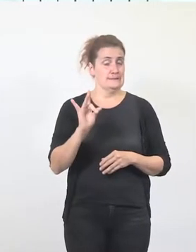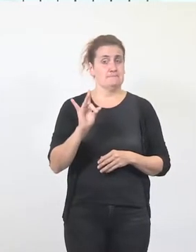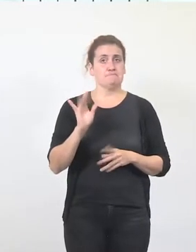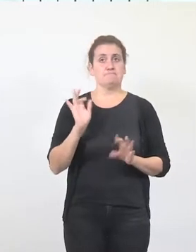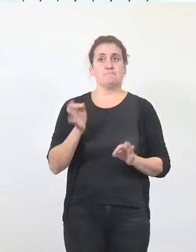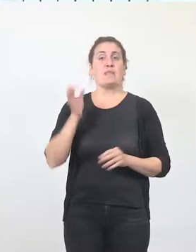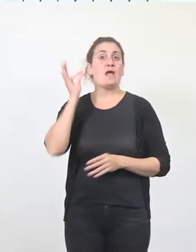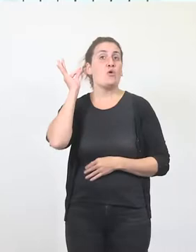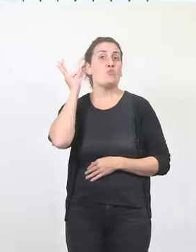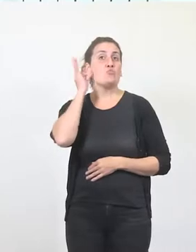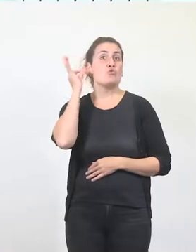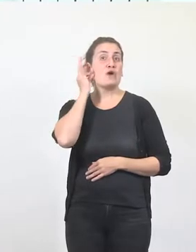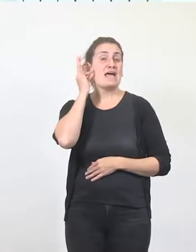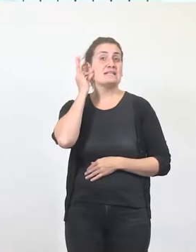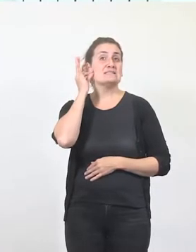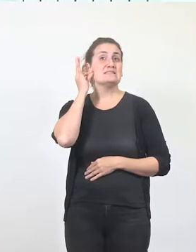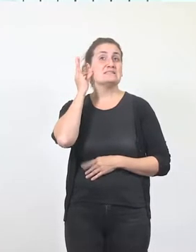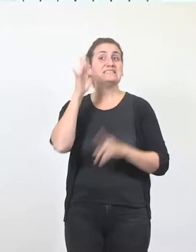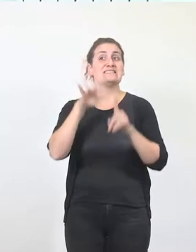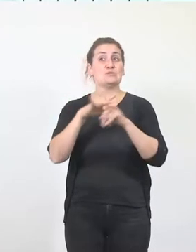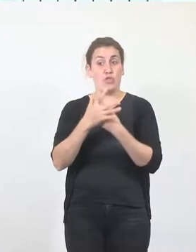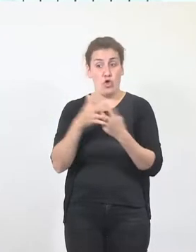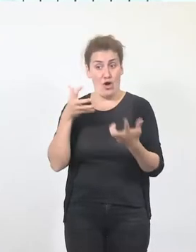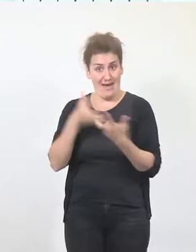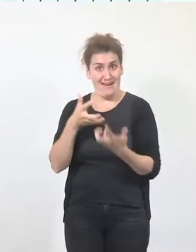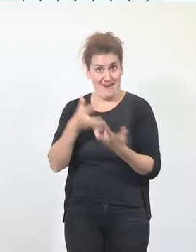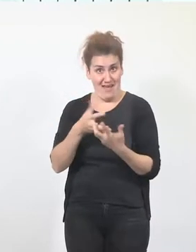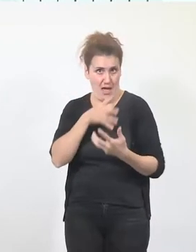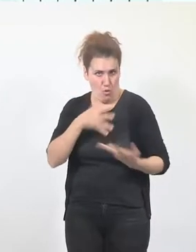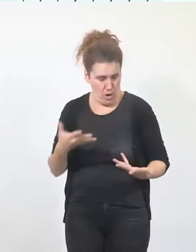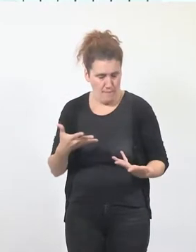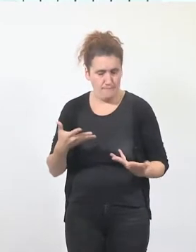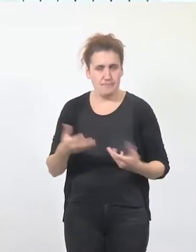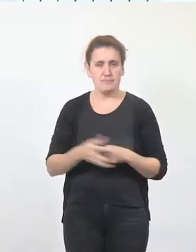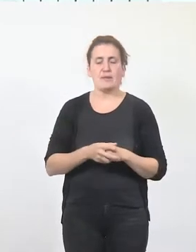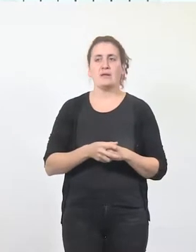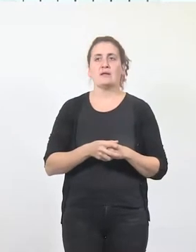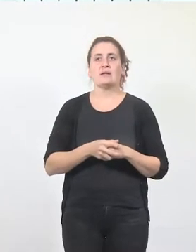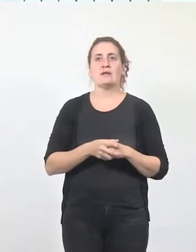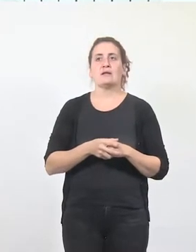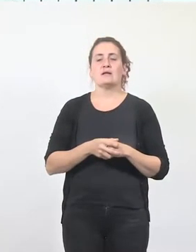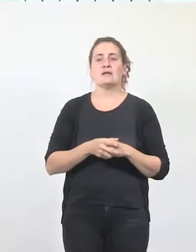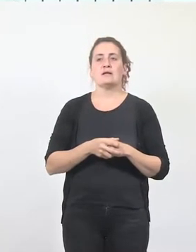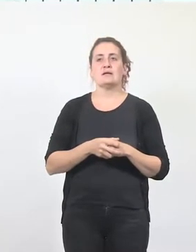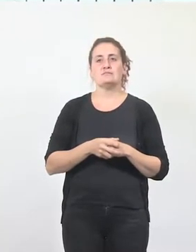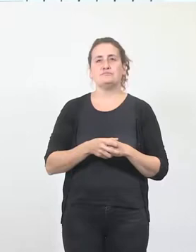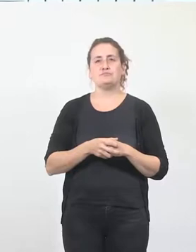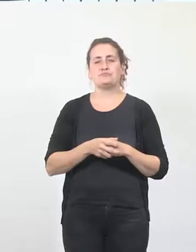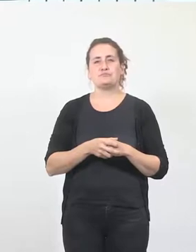Las mujeres en una situación de guerra es siempre,